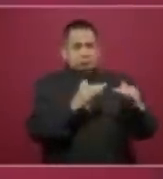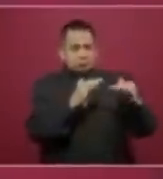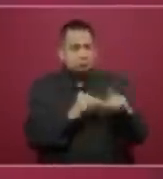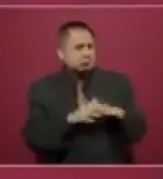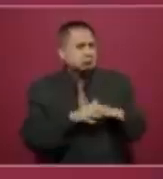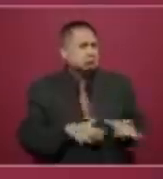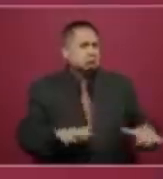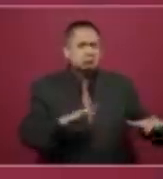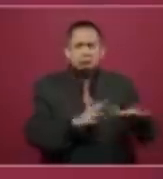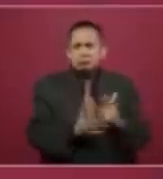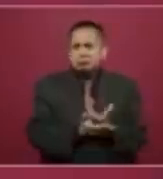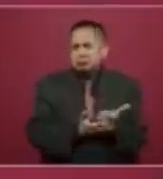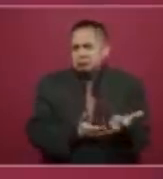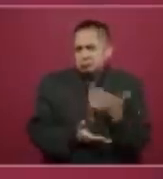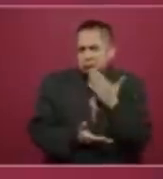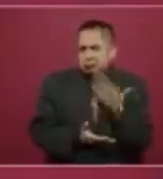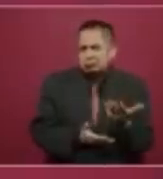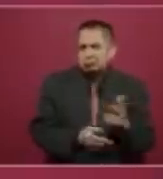los